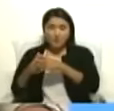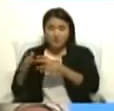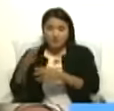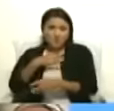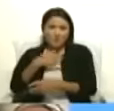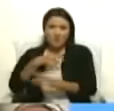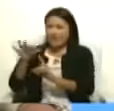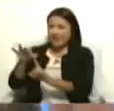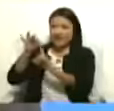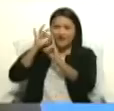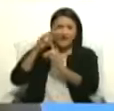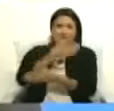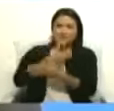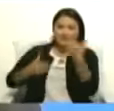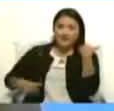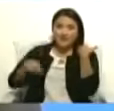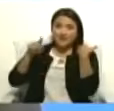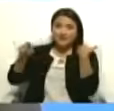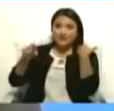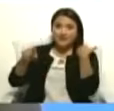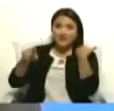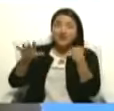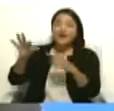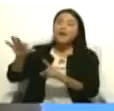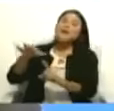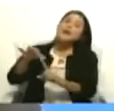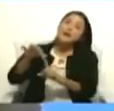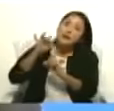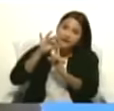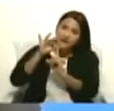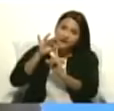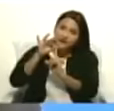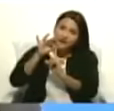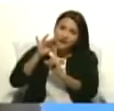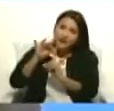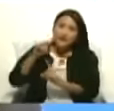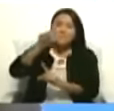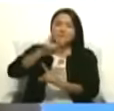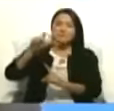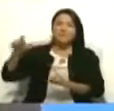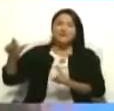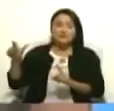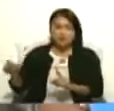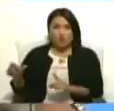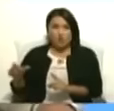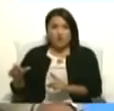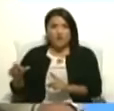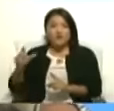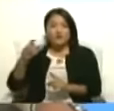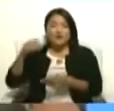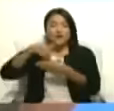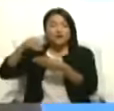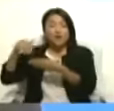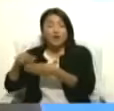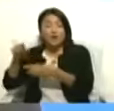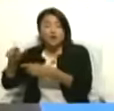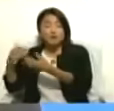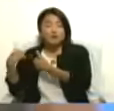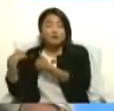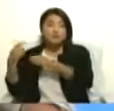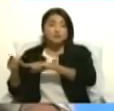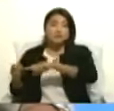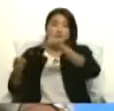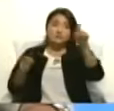presidenta usted elige unos señores allí que se llaman colegios electorales y esos señores eligen al presidente es una elección de